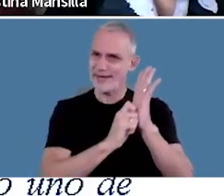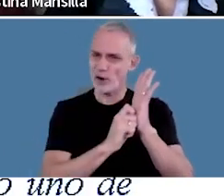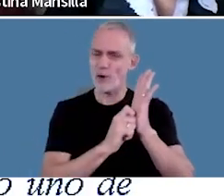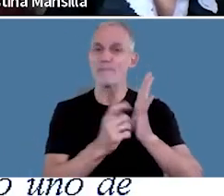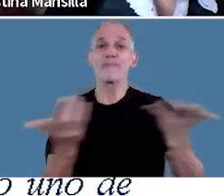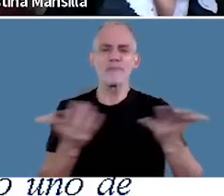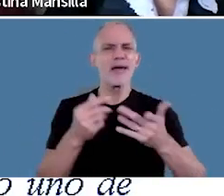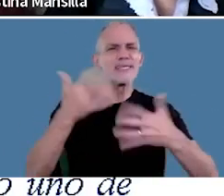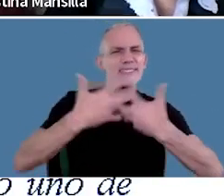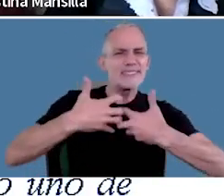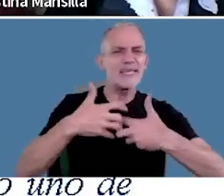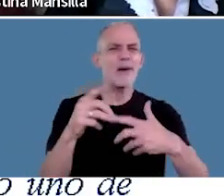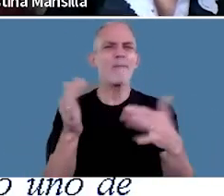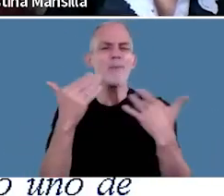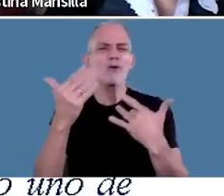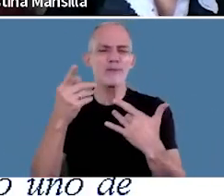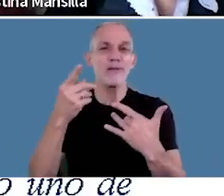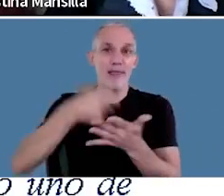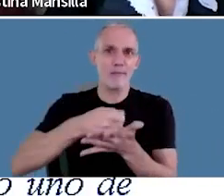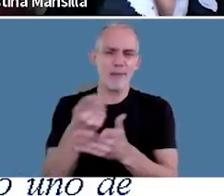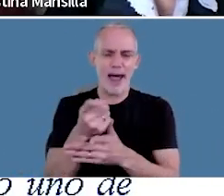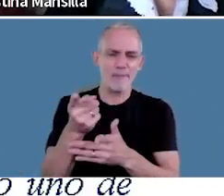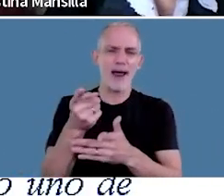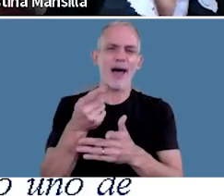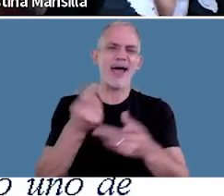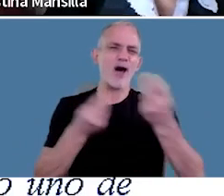de capacidad económica financiera